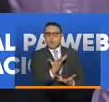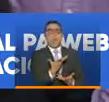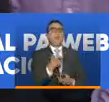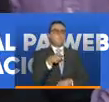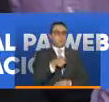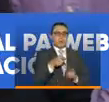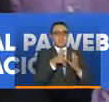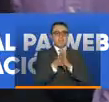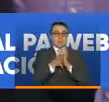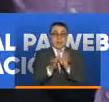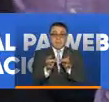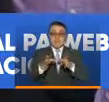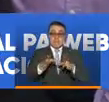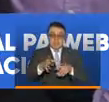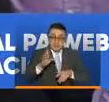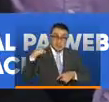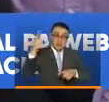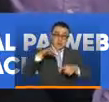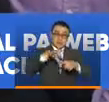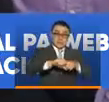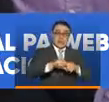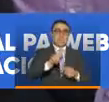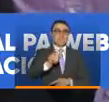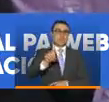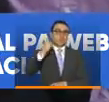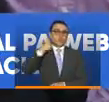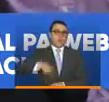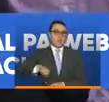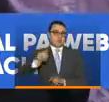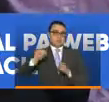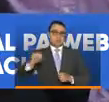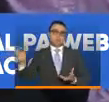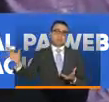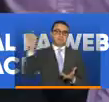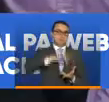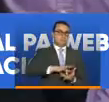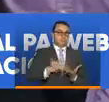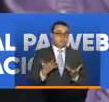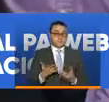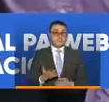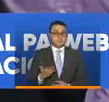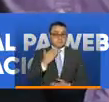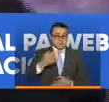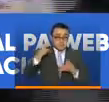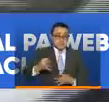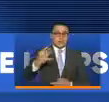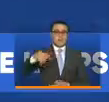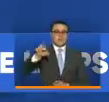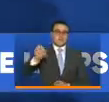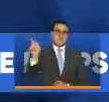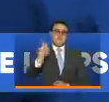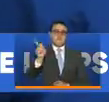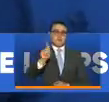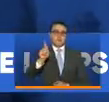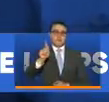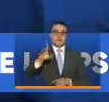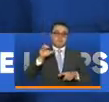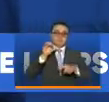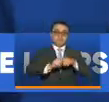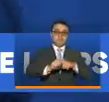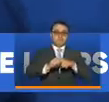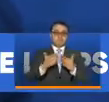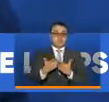de la próxima cita. Le toca el 21 días hábiles. Me corresponde el 19 de febrero la siguiente cita.